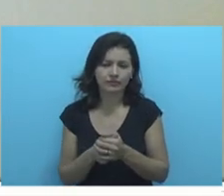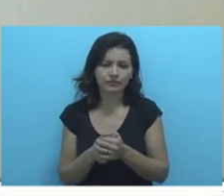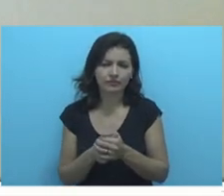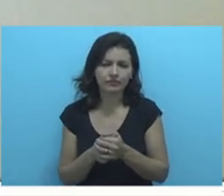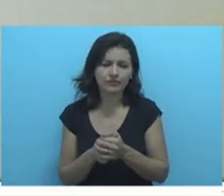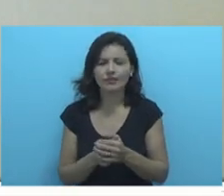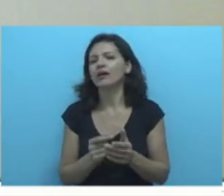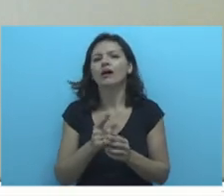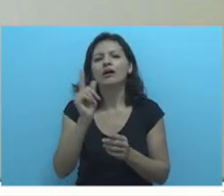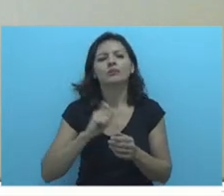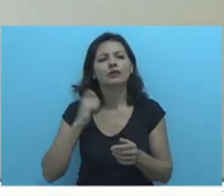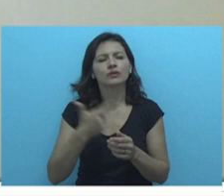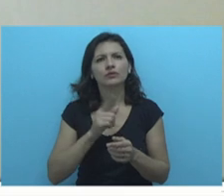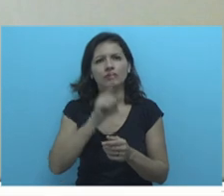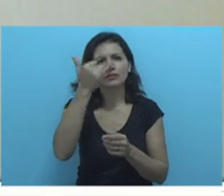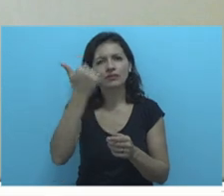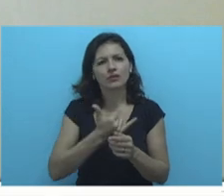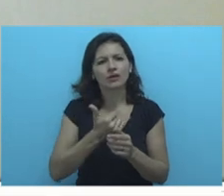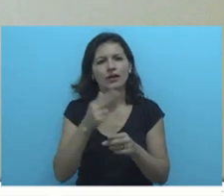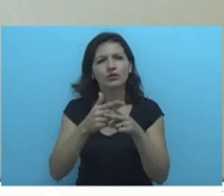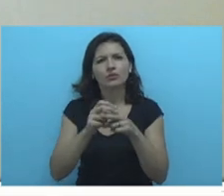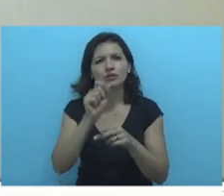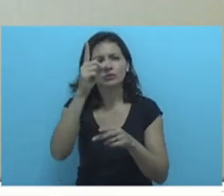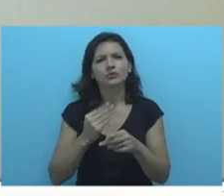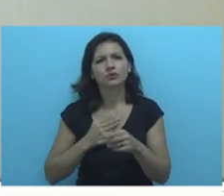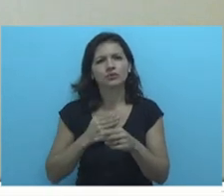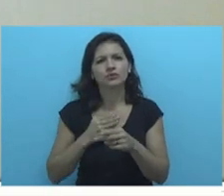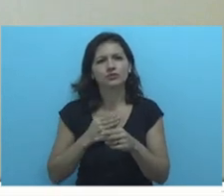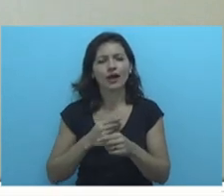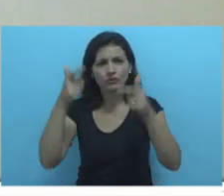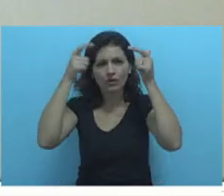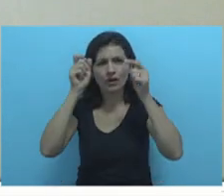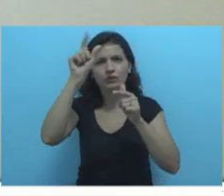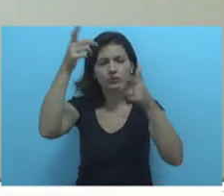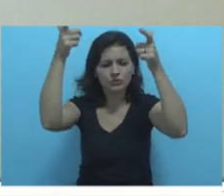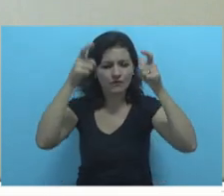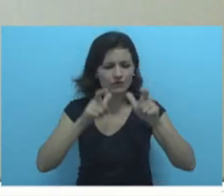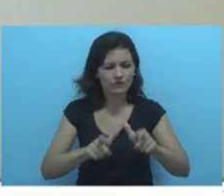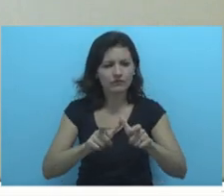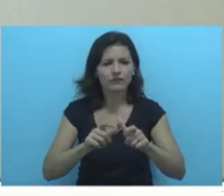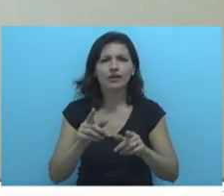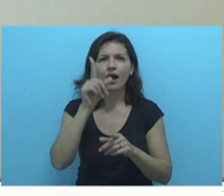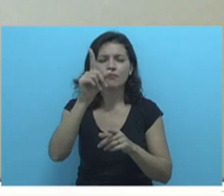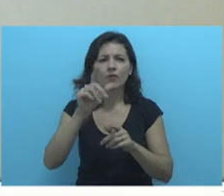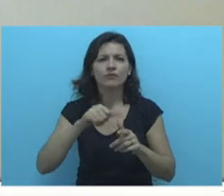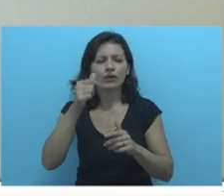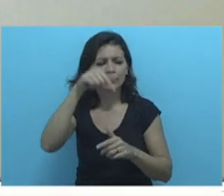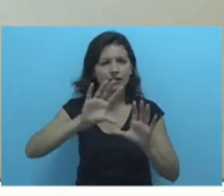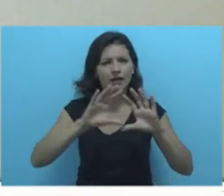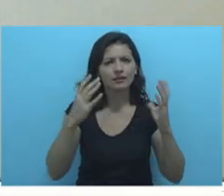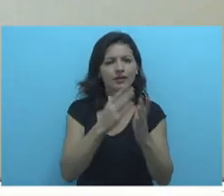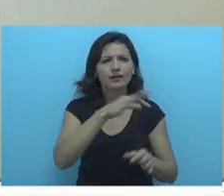que estás en el cielo, santificado sea tu nombre, venga a nosotros tu reino. Hágase tu voluntad en la tierra como